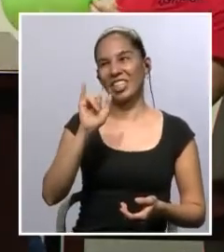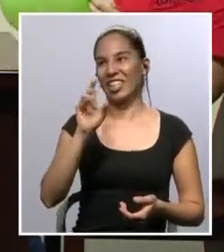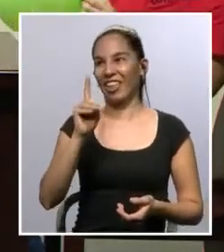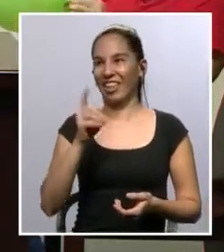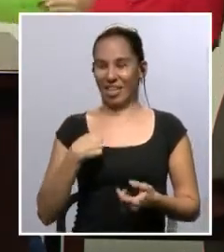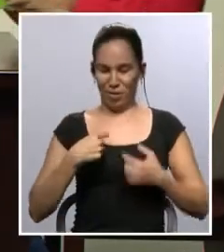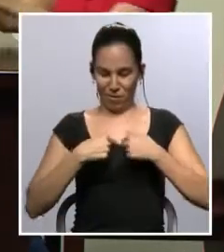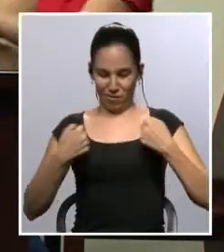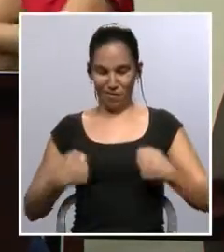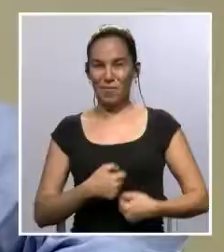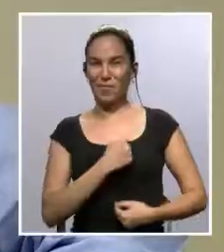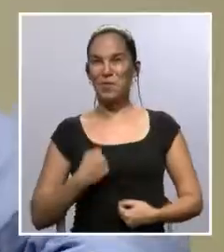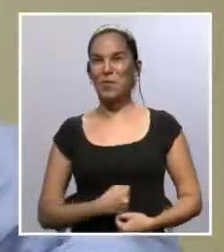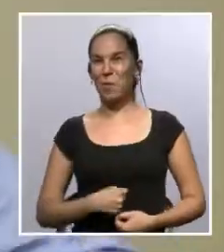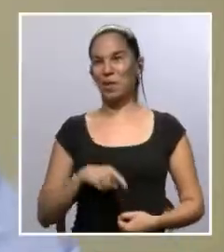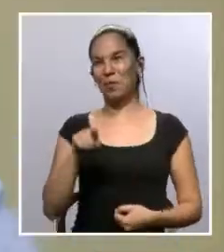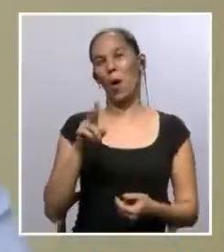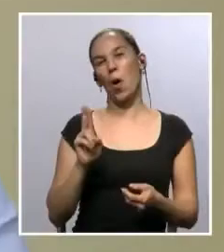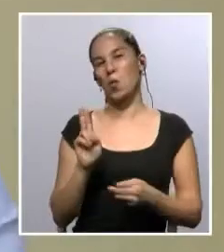brazo!